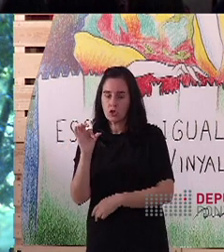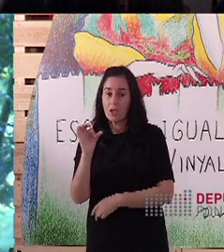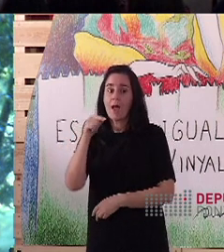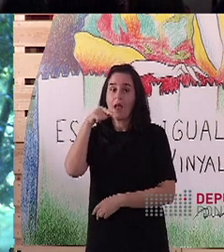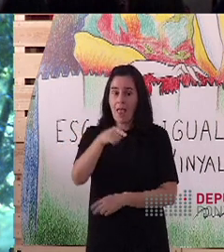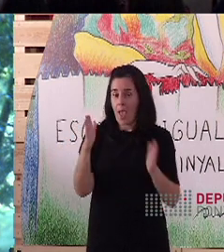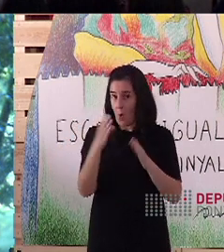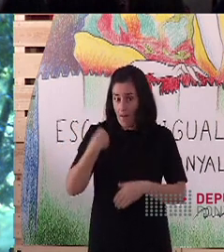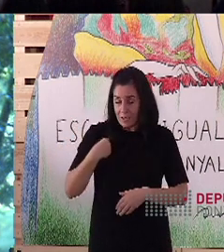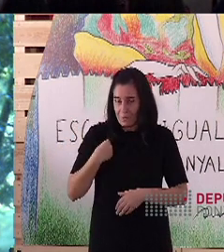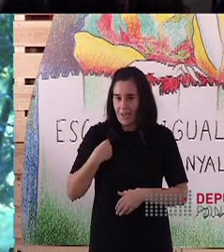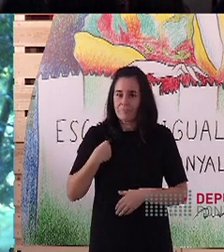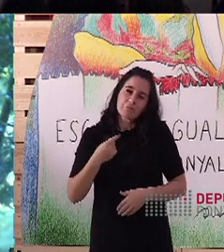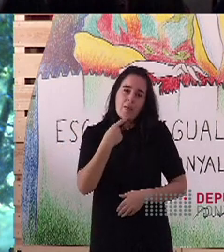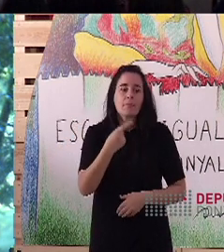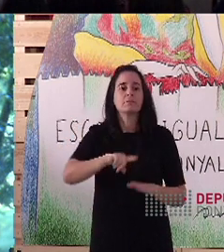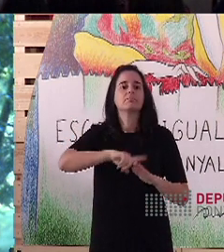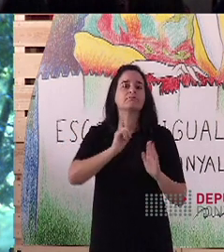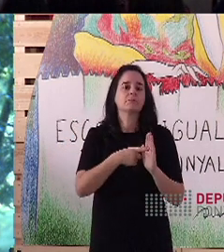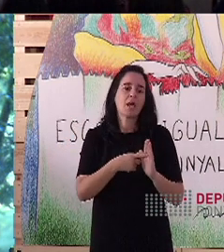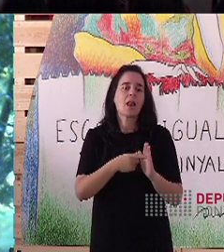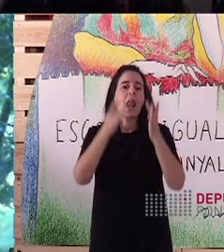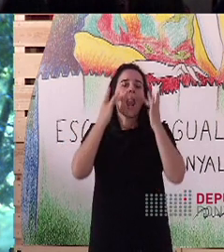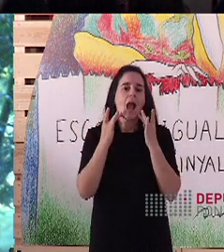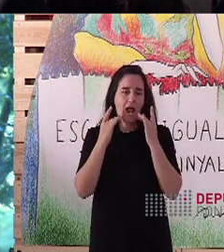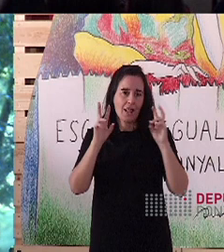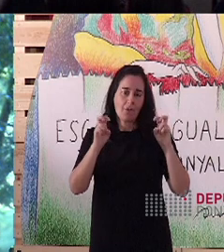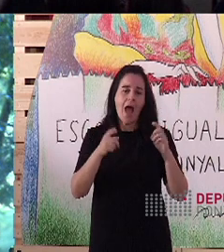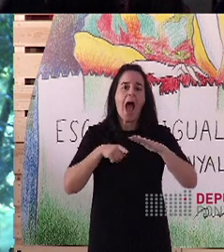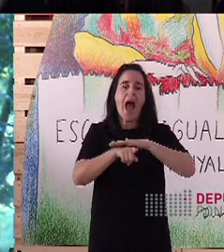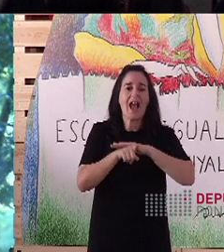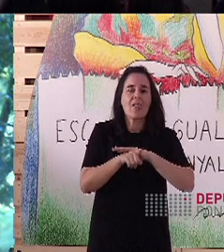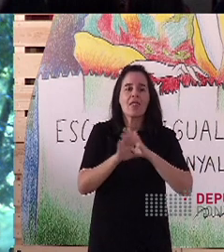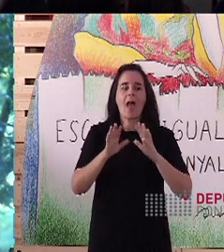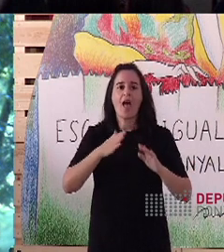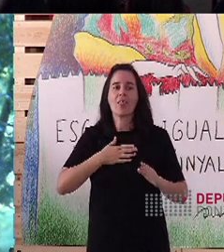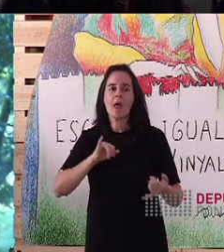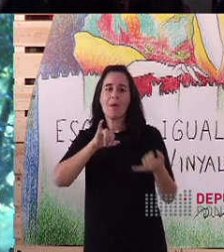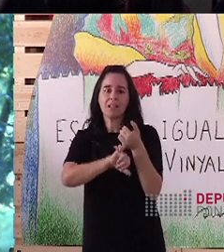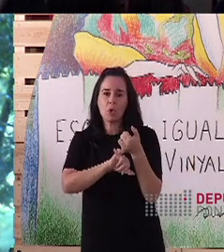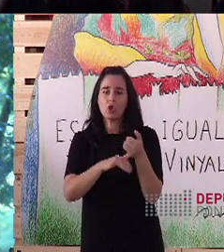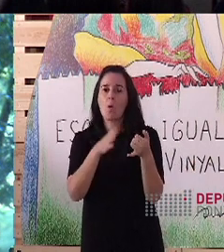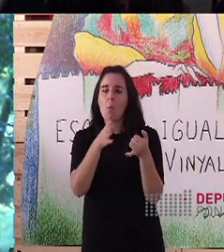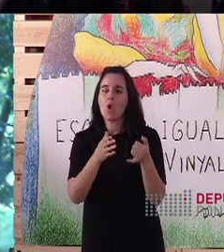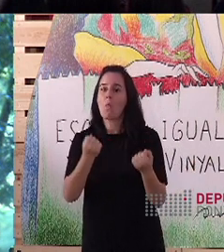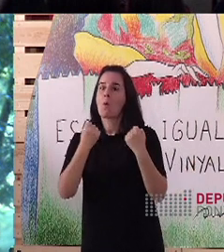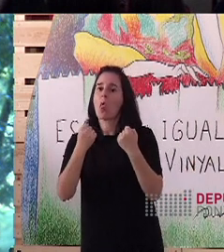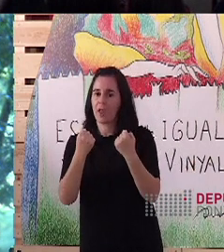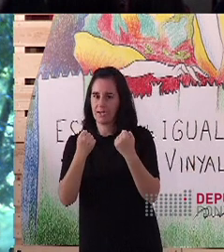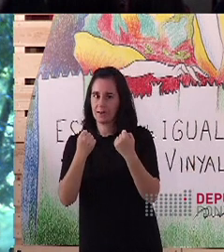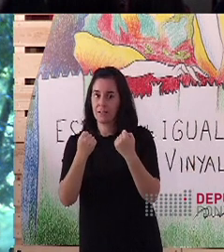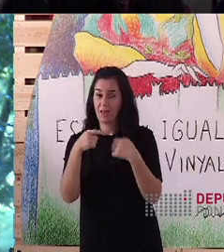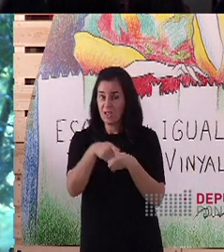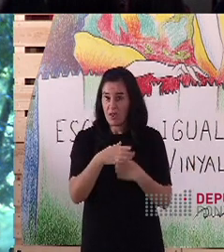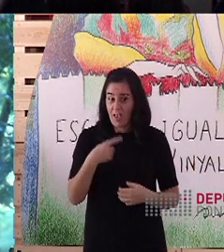legalizaron lo que se llamó agencias de matrimonio por poderes. Las agencias de matrimonio por poderes no eran agencias de